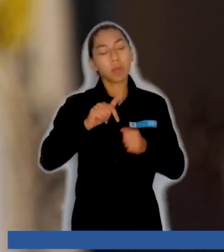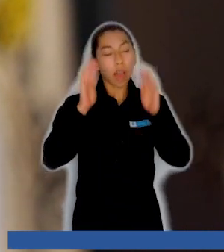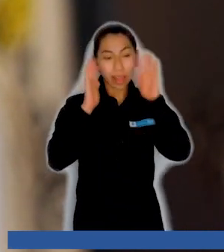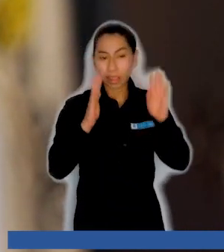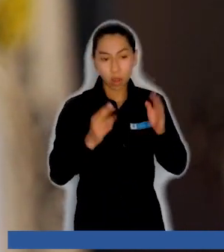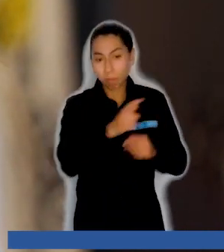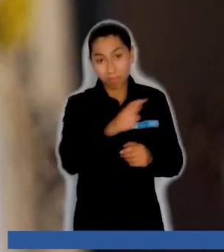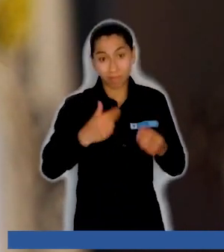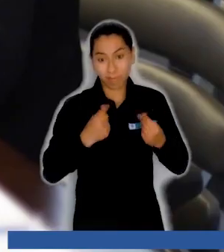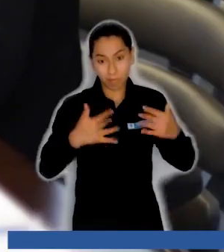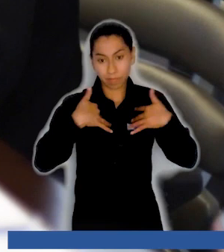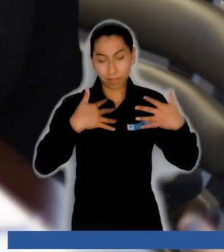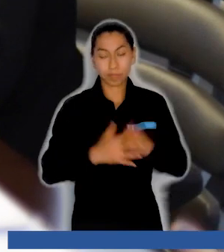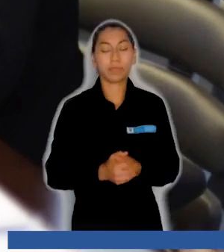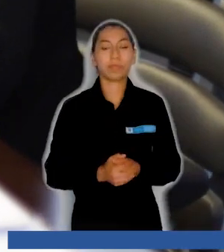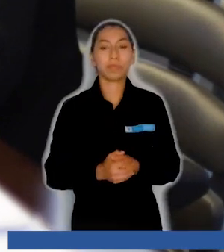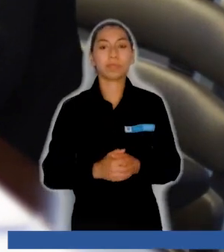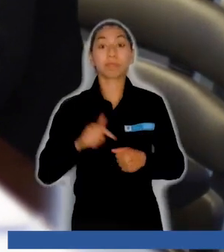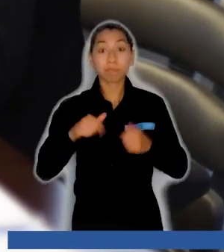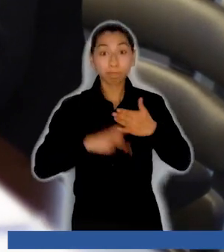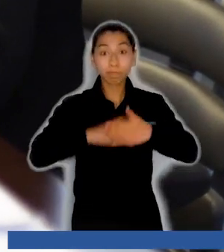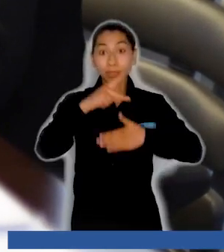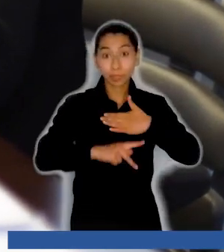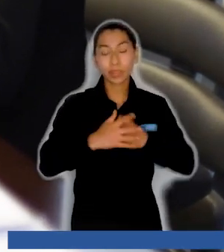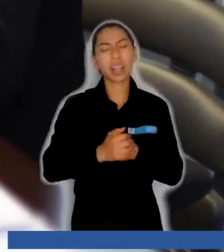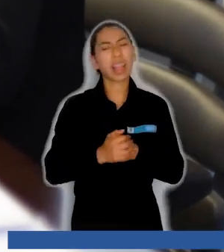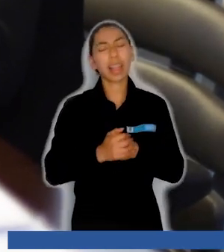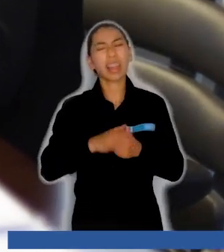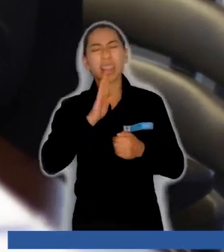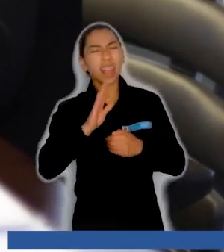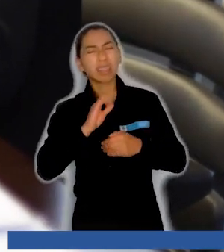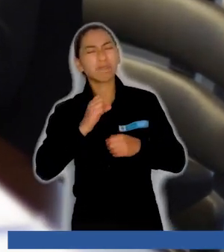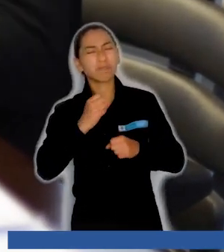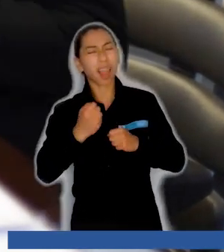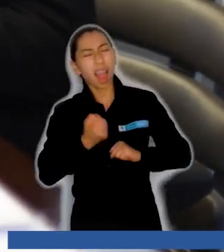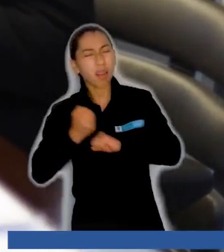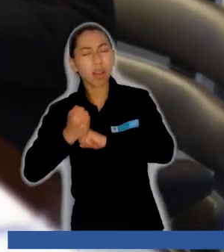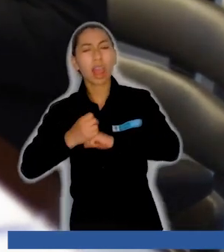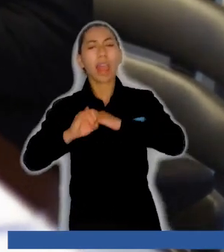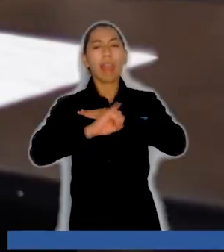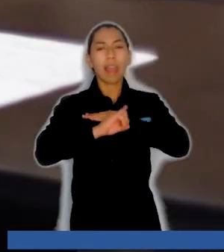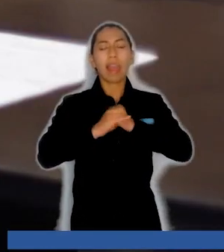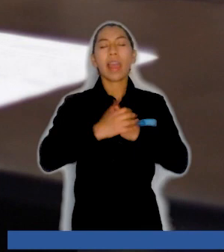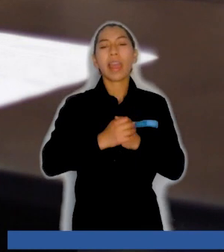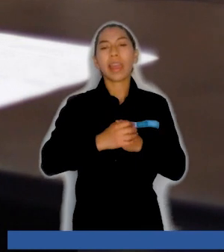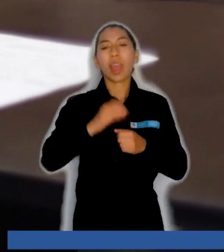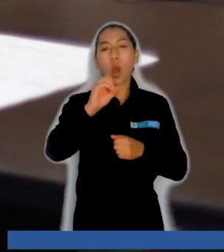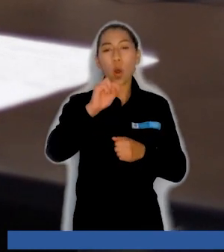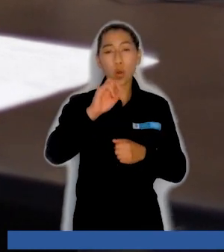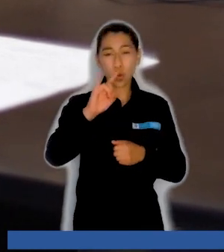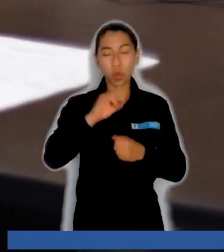atender más rápidamente a las víctimas. Este proyecto tendrá el apoyo de la Oficina de las Naciones Unidas para la Coordinación de Asuntos Humanitarios,